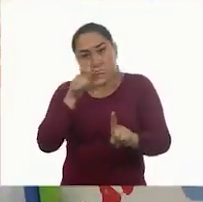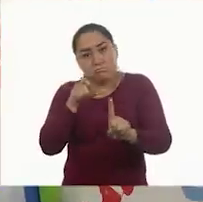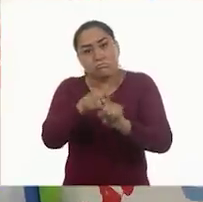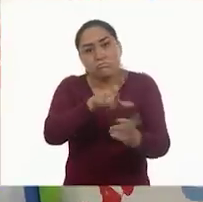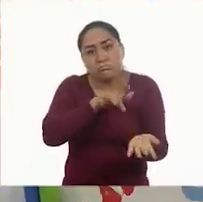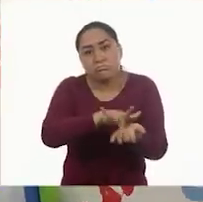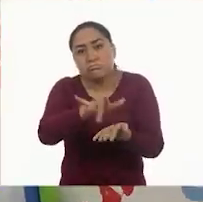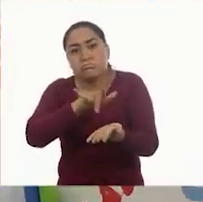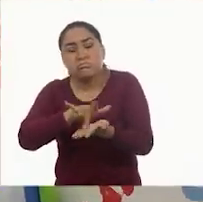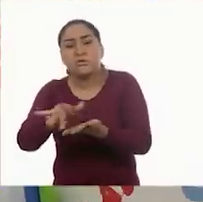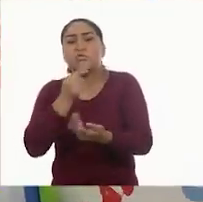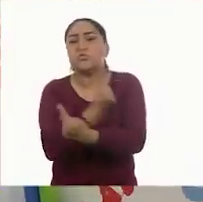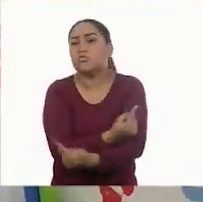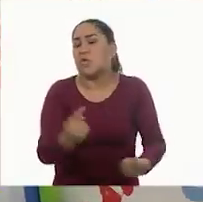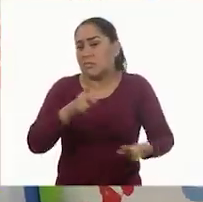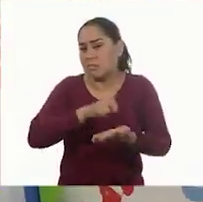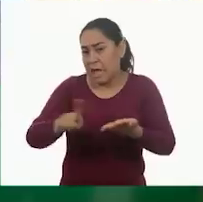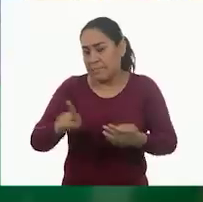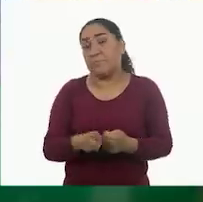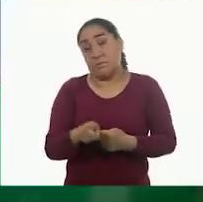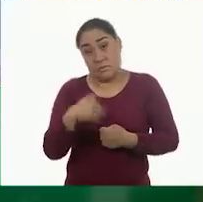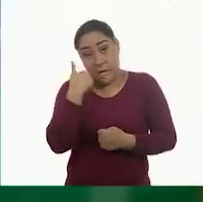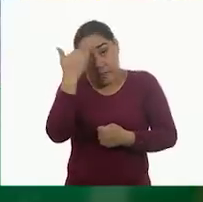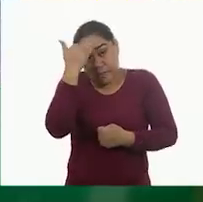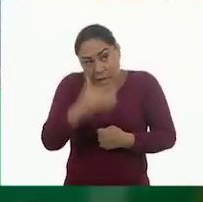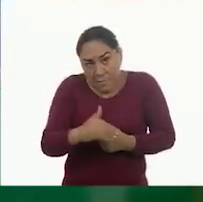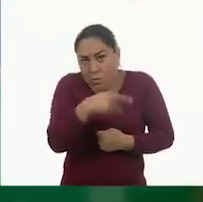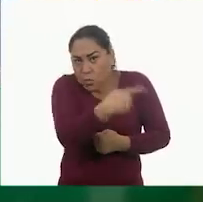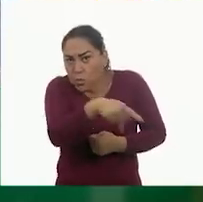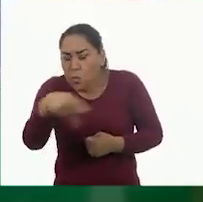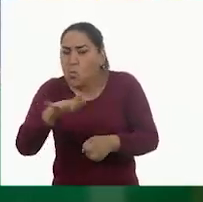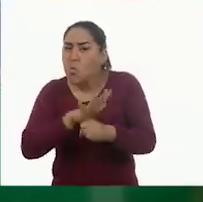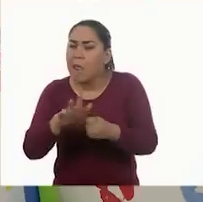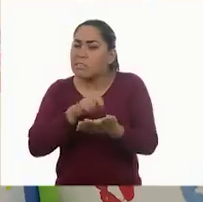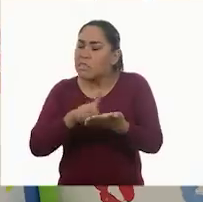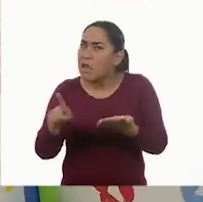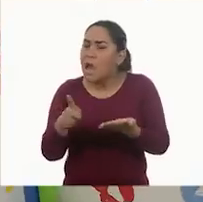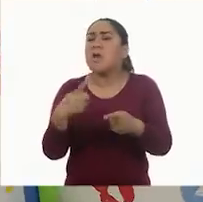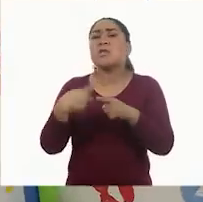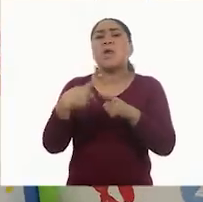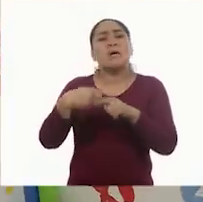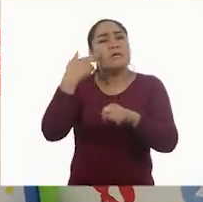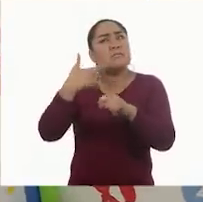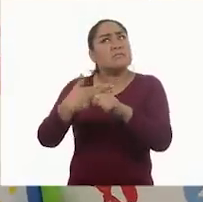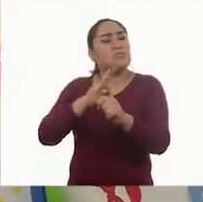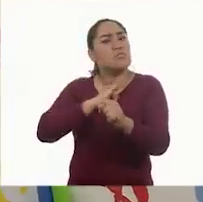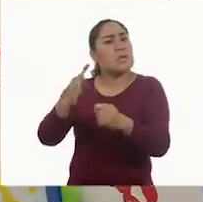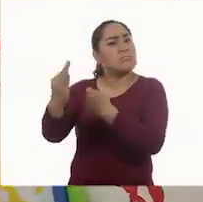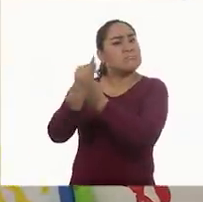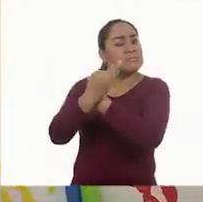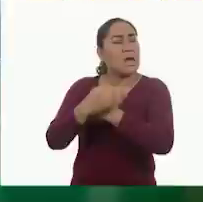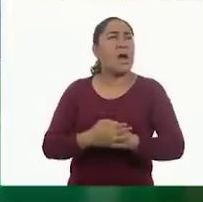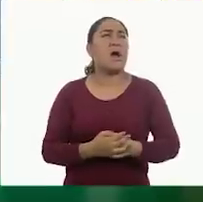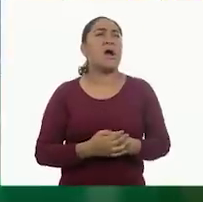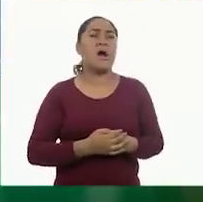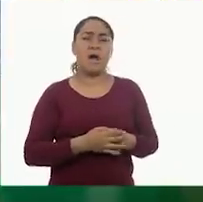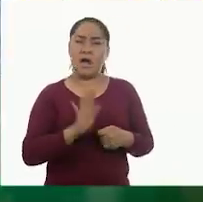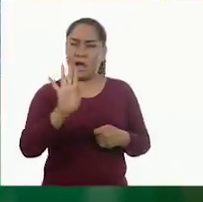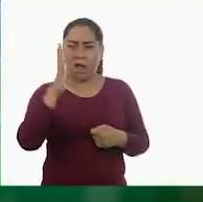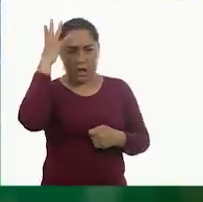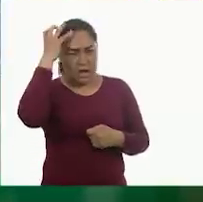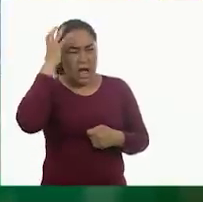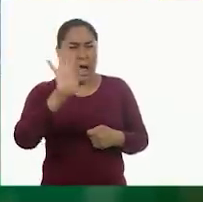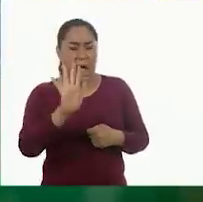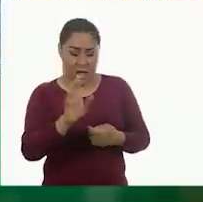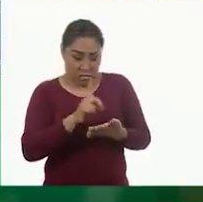y de los niños y saber cuáles son nuestros derechos y quiénes tienen que cuidarnos. O sea que el derecho de ir a la escuela, ¿el